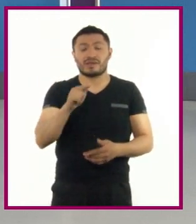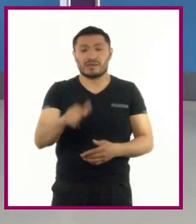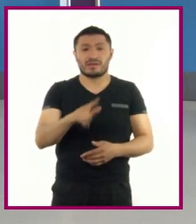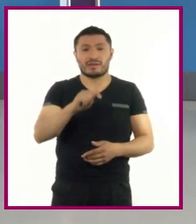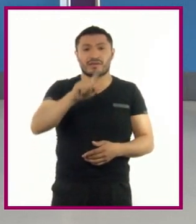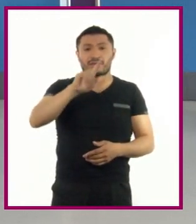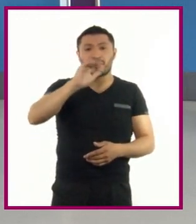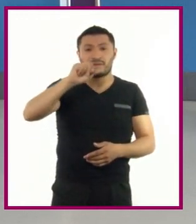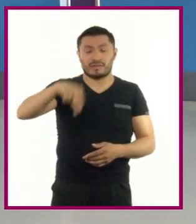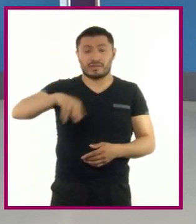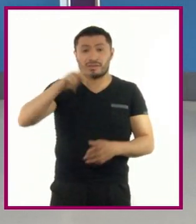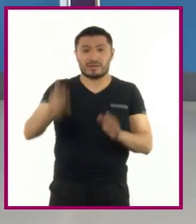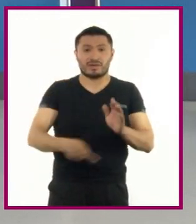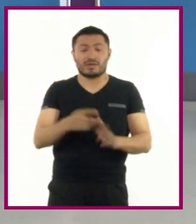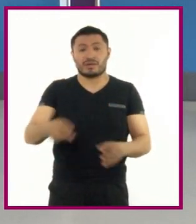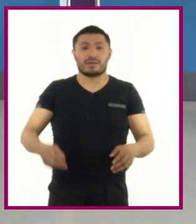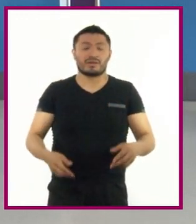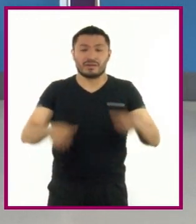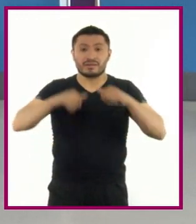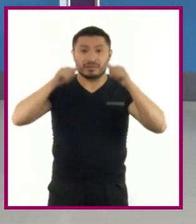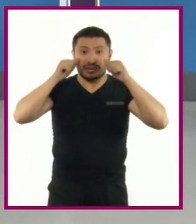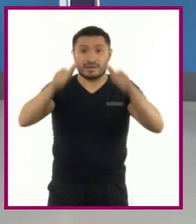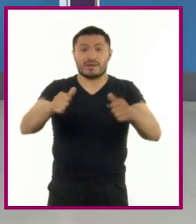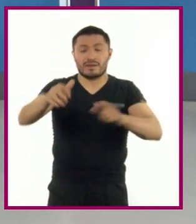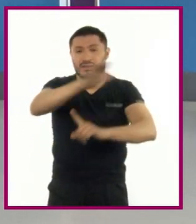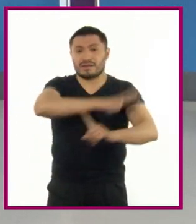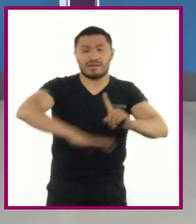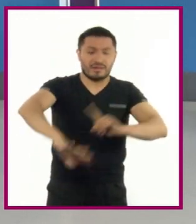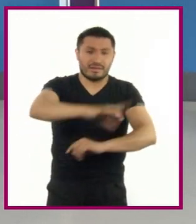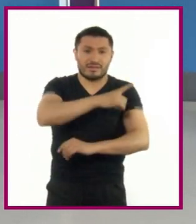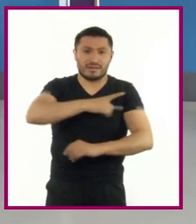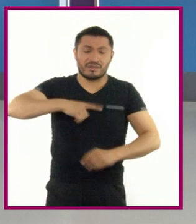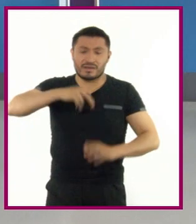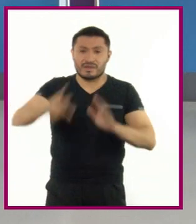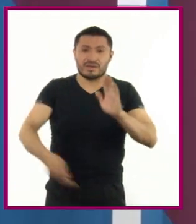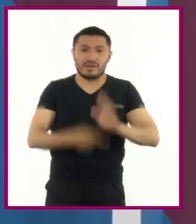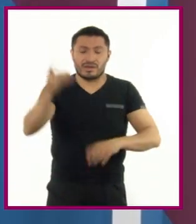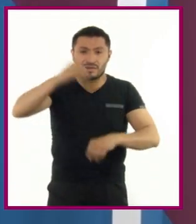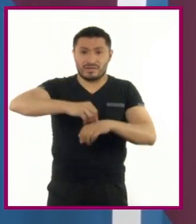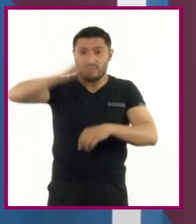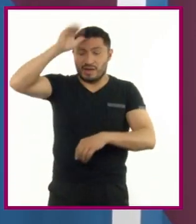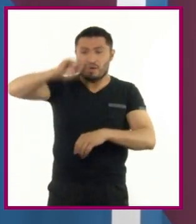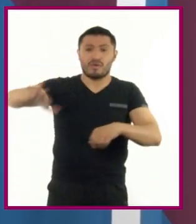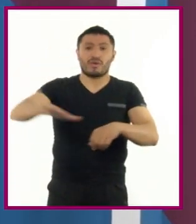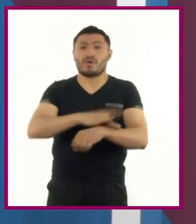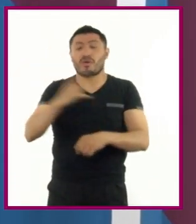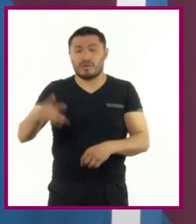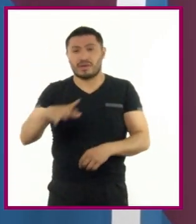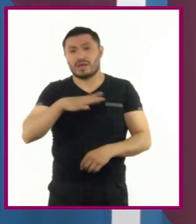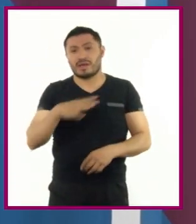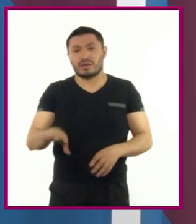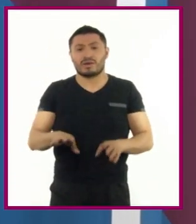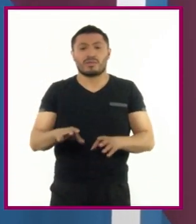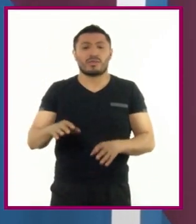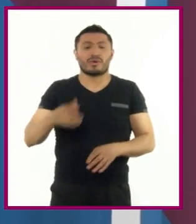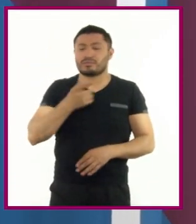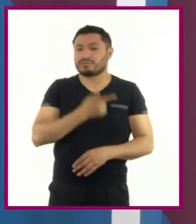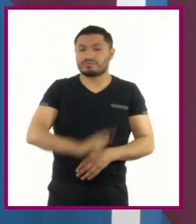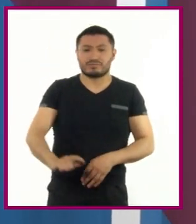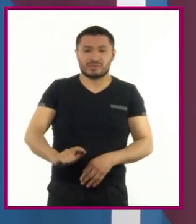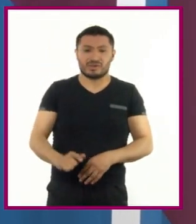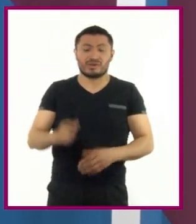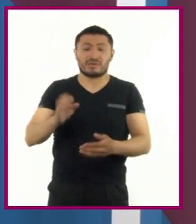ocuparía nuevamente los reflectores de toda la región, pues tuvo que ser renegociado debido principalmente al descontento del